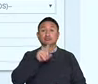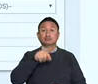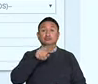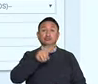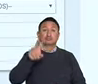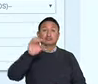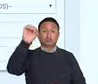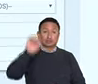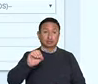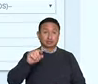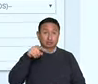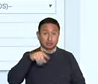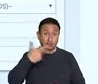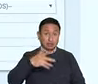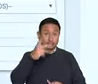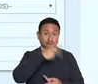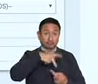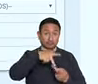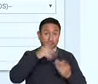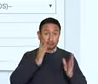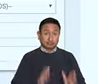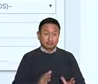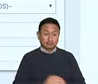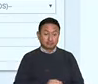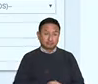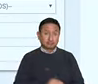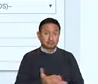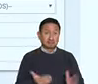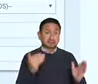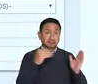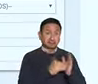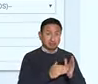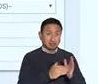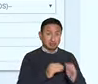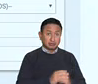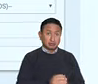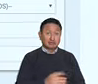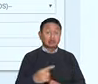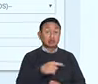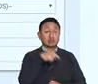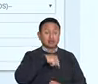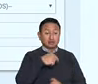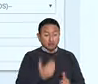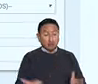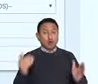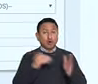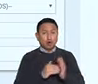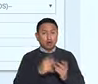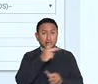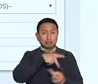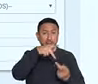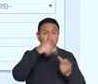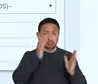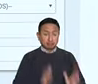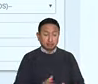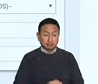41.22%, ella es la perfecta. Así es, reelección, déjame contarte, Joana Núñez apuntó por la reelección precisamente y hoy obtiene